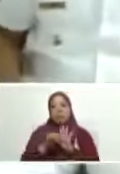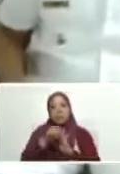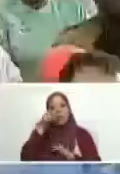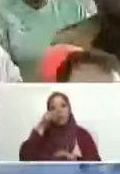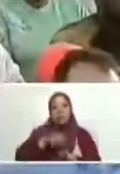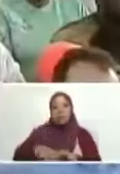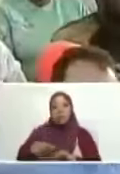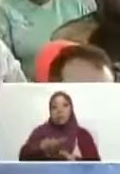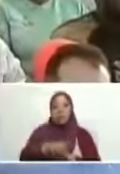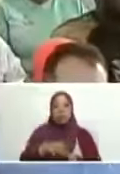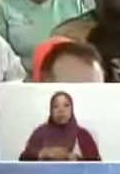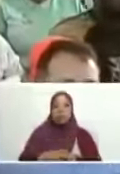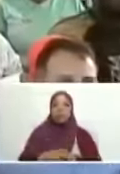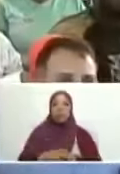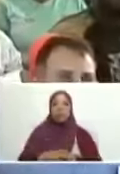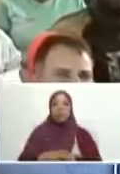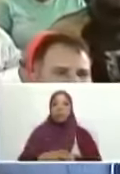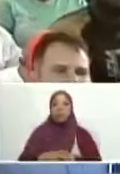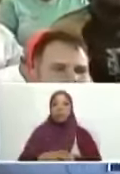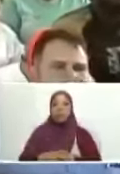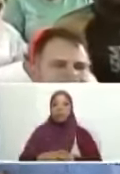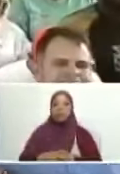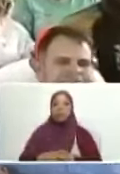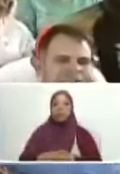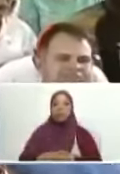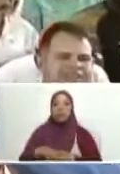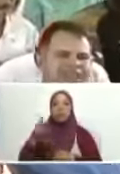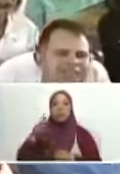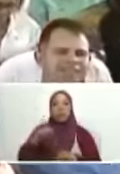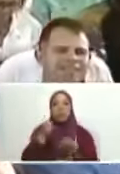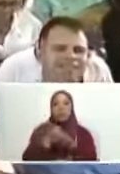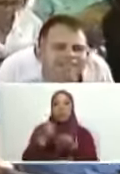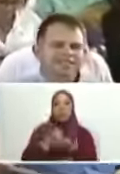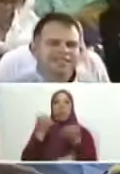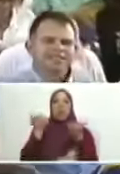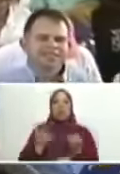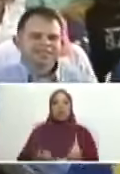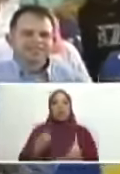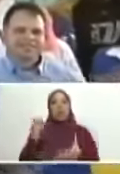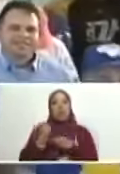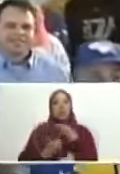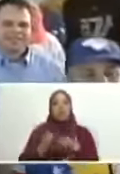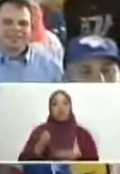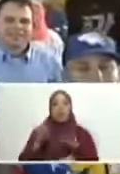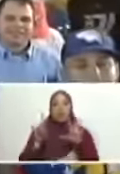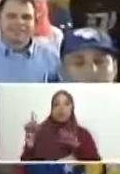Bueno, excelente. Aquí tengo algunos datos precisamente de cómo en